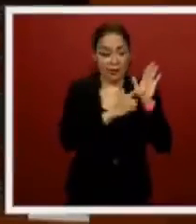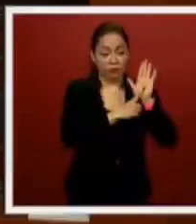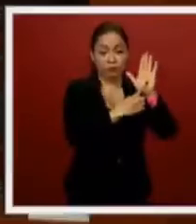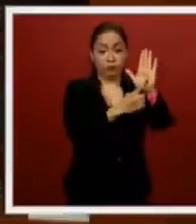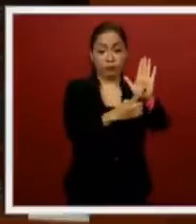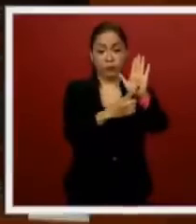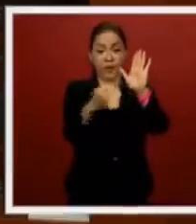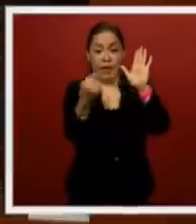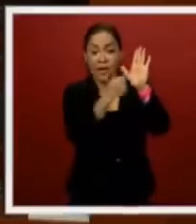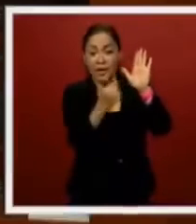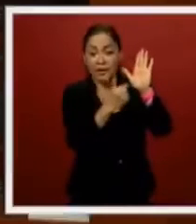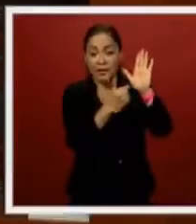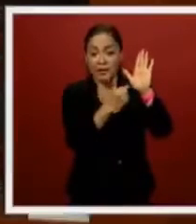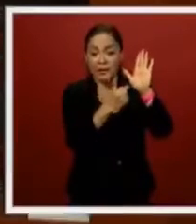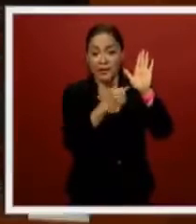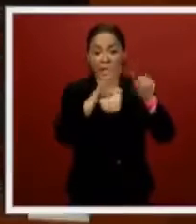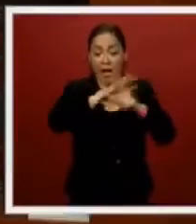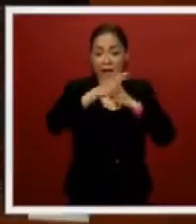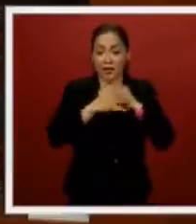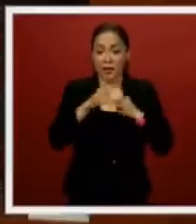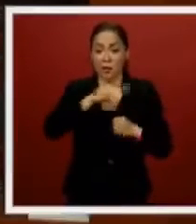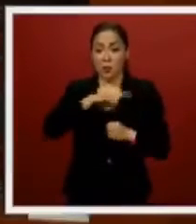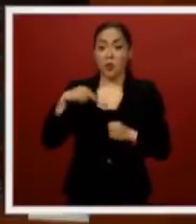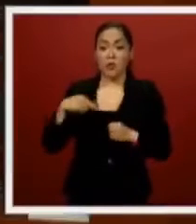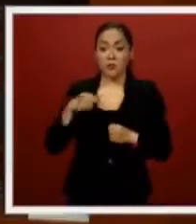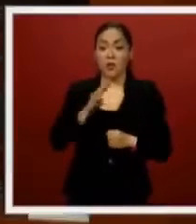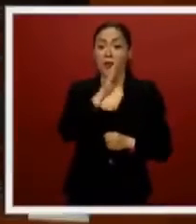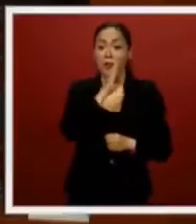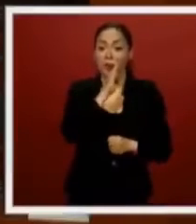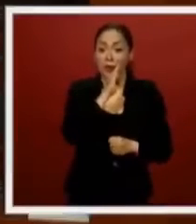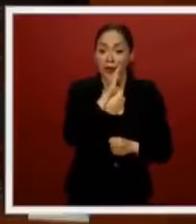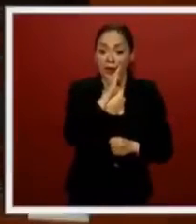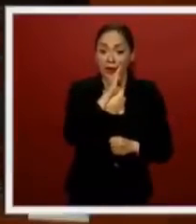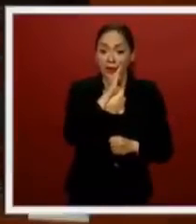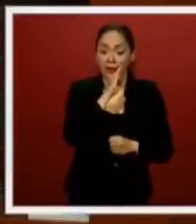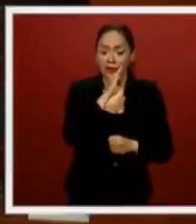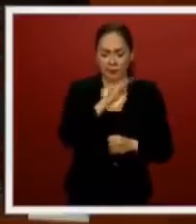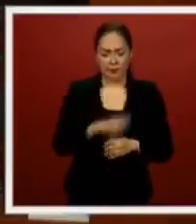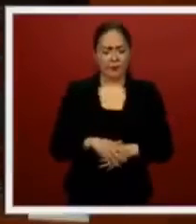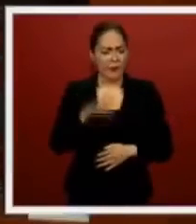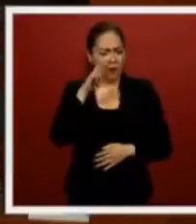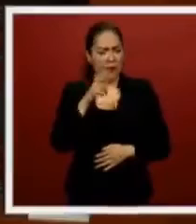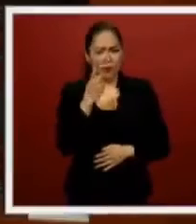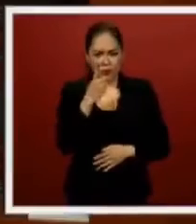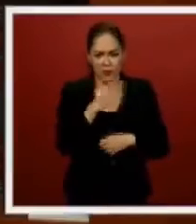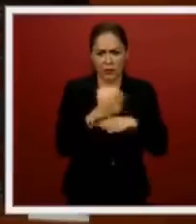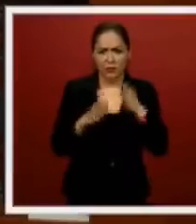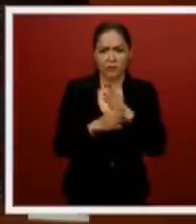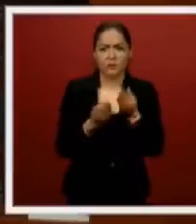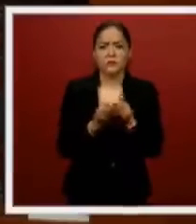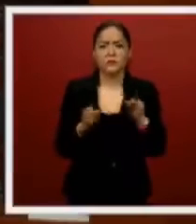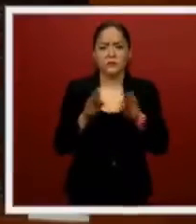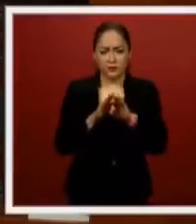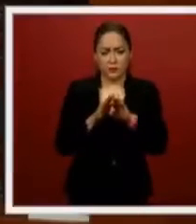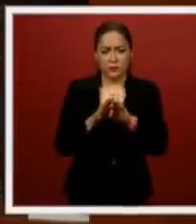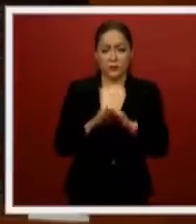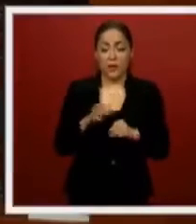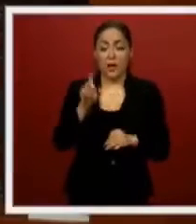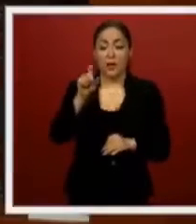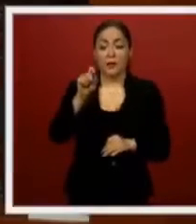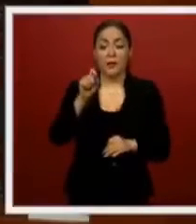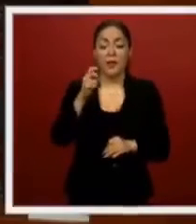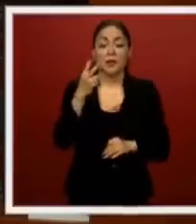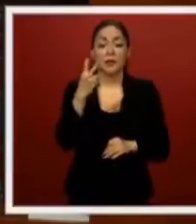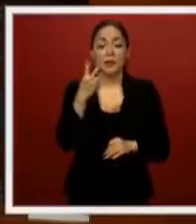estoy inventando nada. Entonces resulta, mira, un dato muy concreto. Desaparecen entre